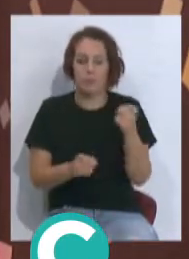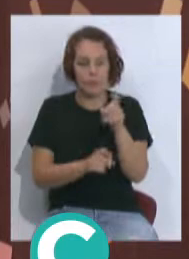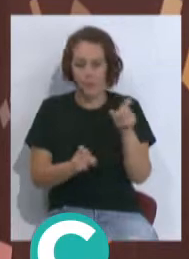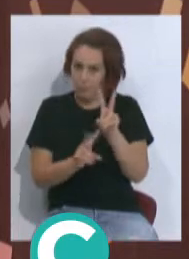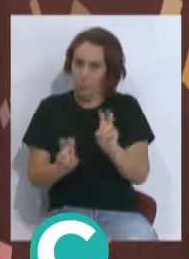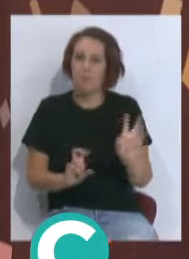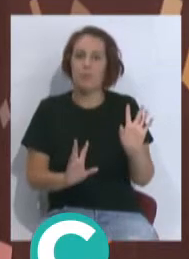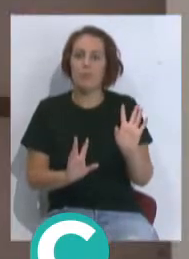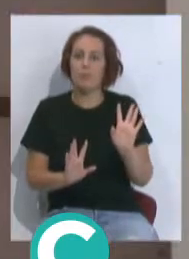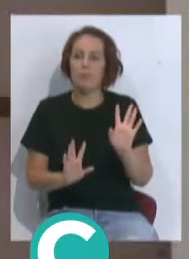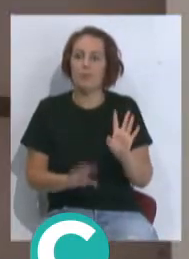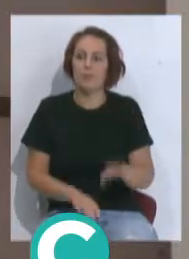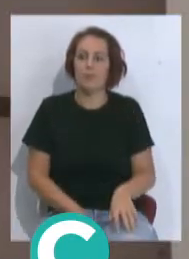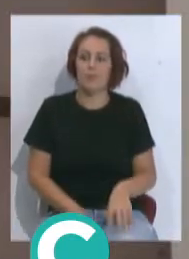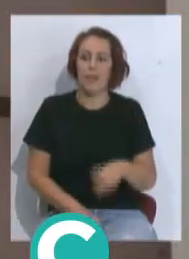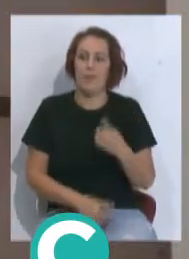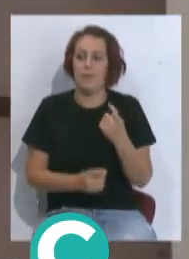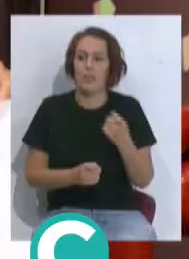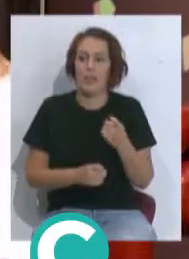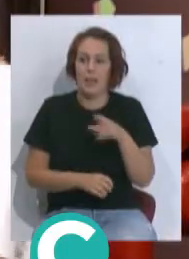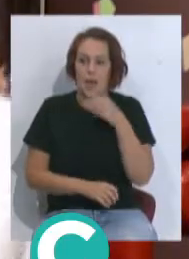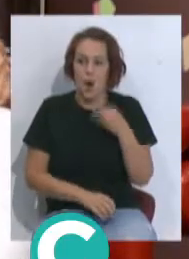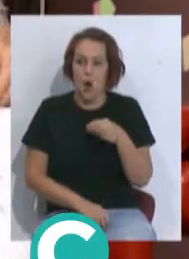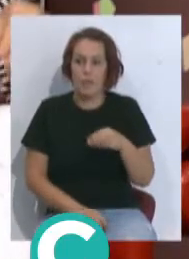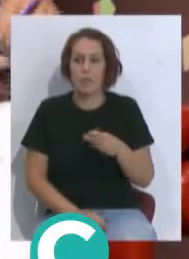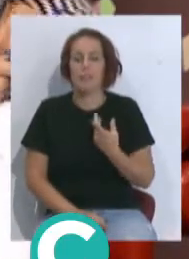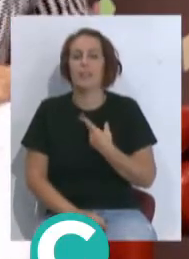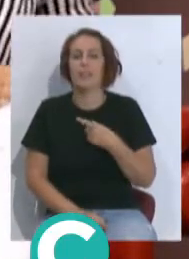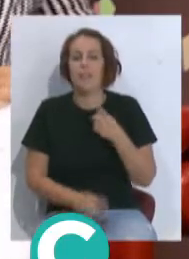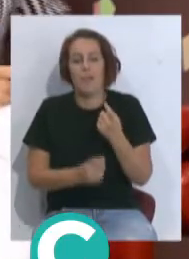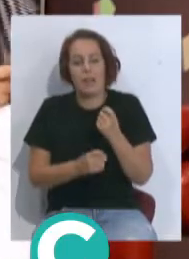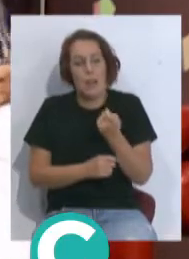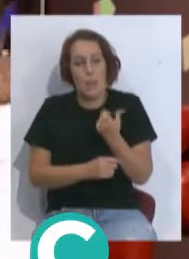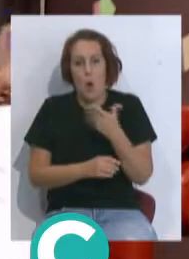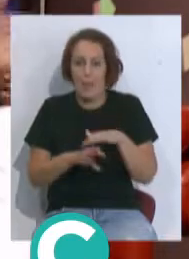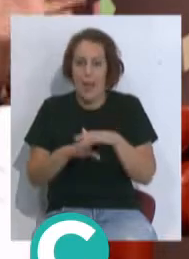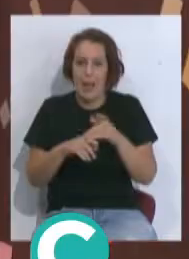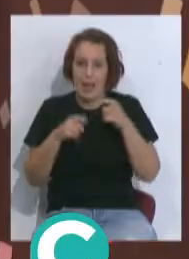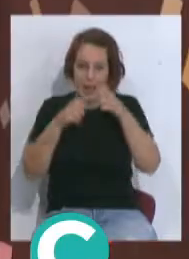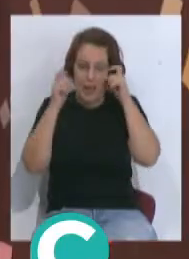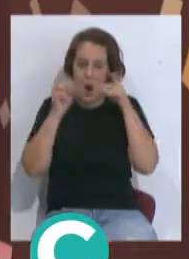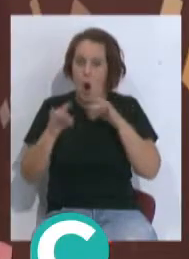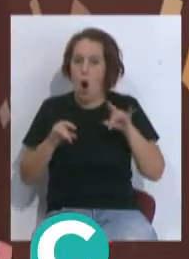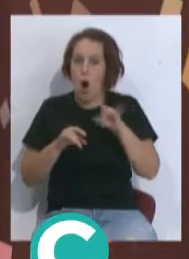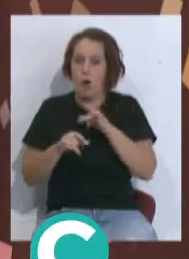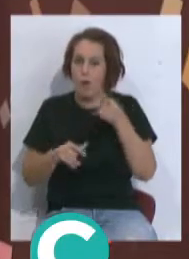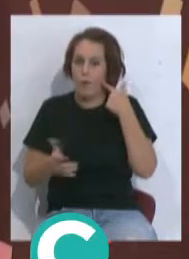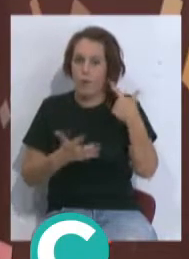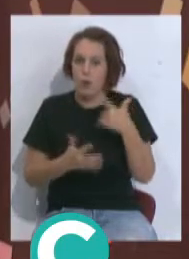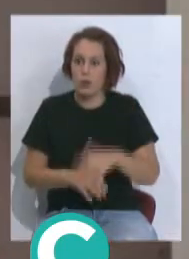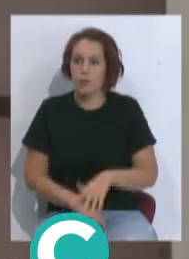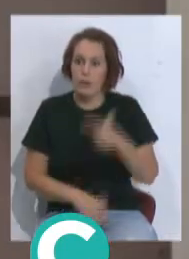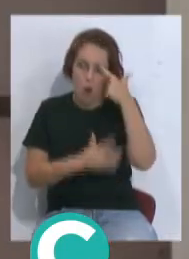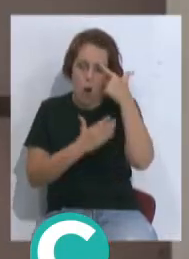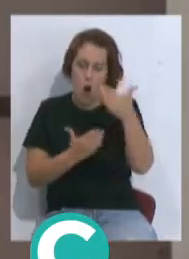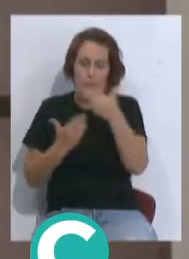¿eh? La cartera. Nos falta unos puntitos para antifaz y ya está. Bueno, pues nos el homenaje